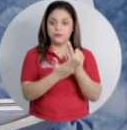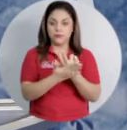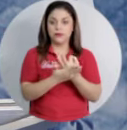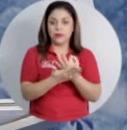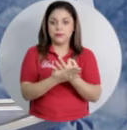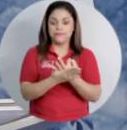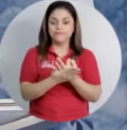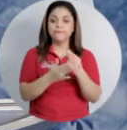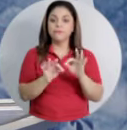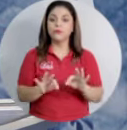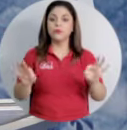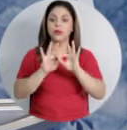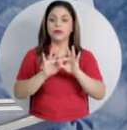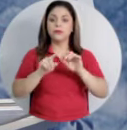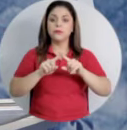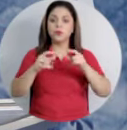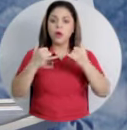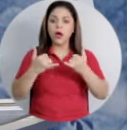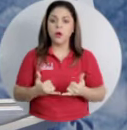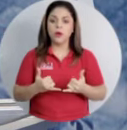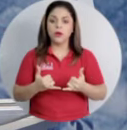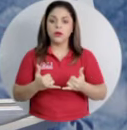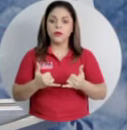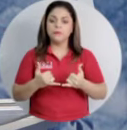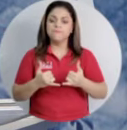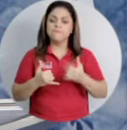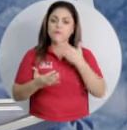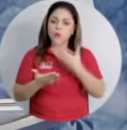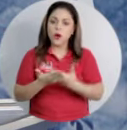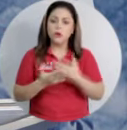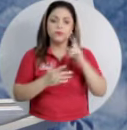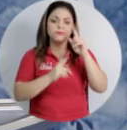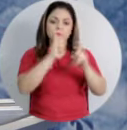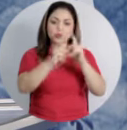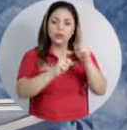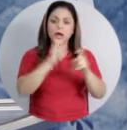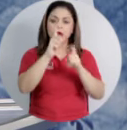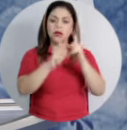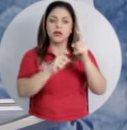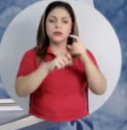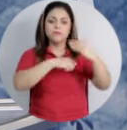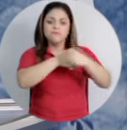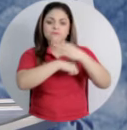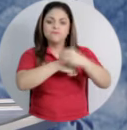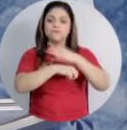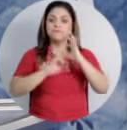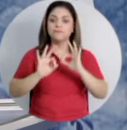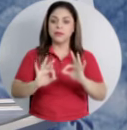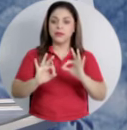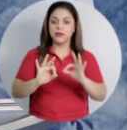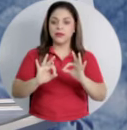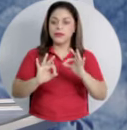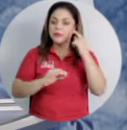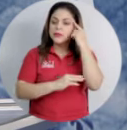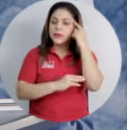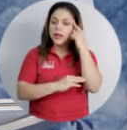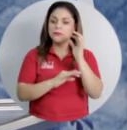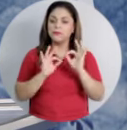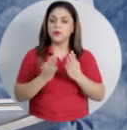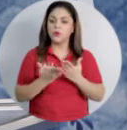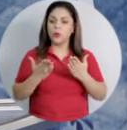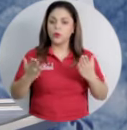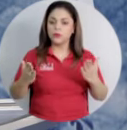en situaciones como esta es bien importante preguntar, asesorarse bien, pensar bien las cosas, revisar los presupuestos familiares para